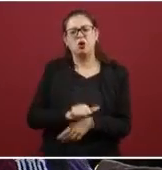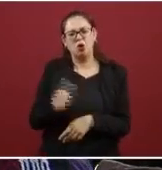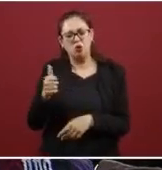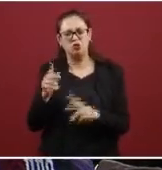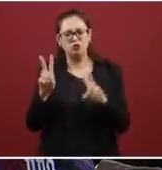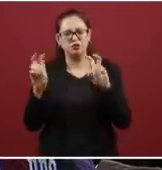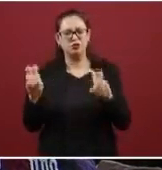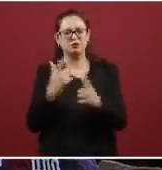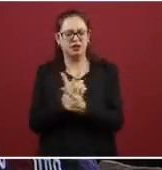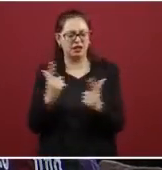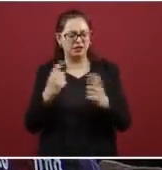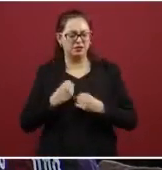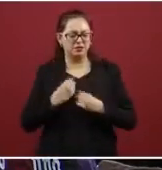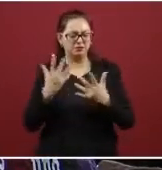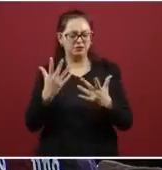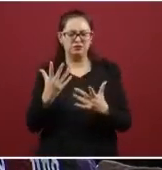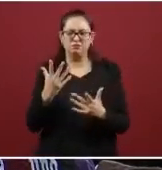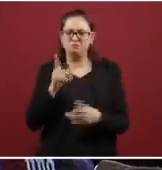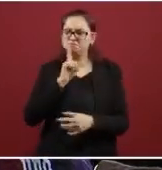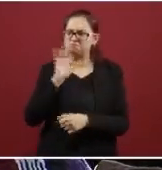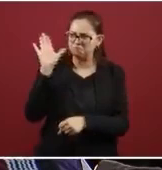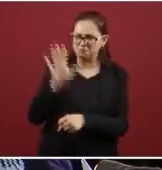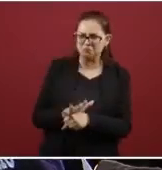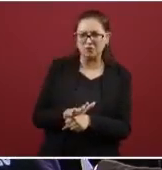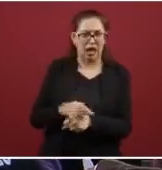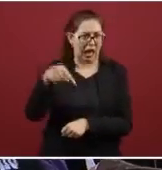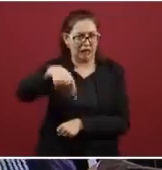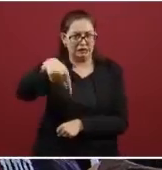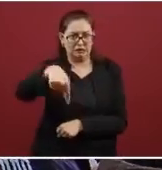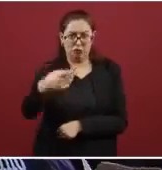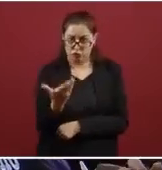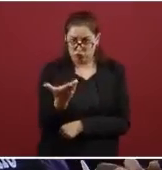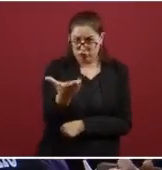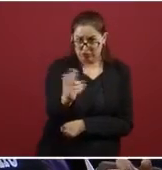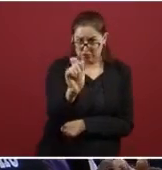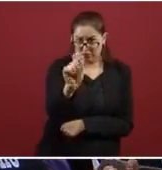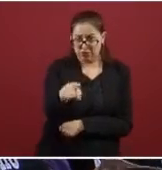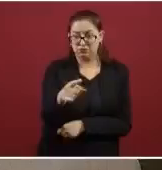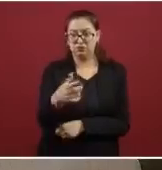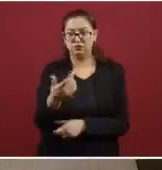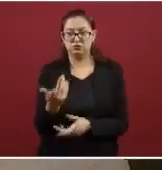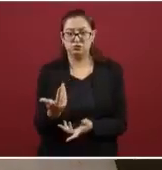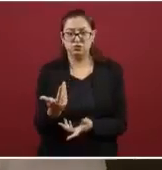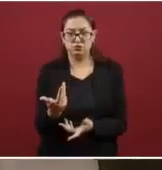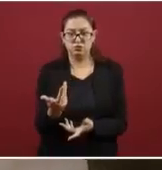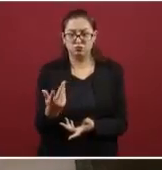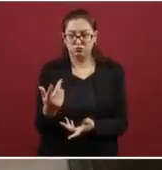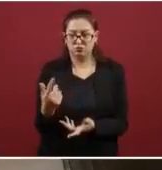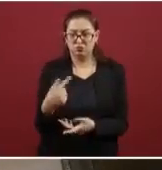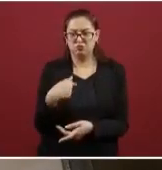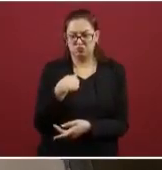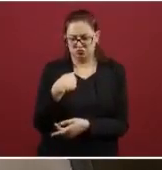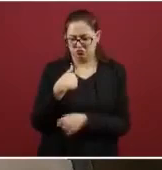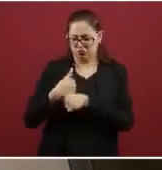es la libertad de expresión, la censura, que aquí mismo en la conferencia de prensa yo he sufrido, porque su